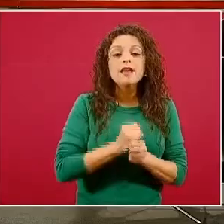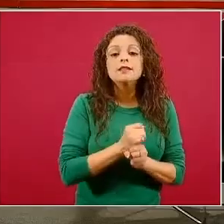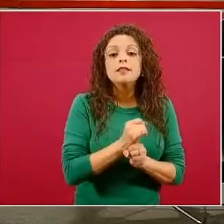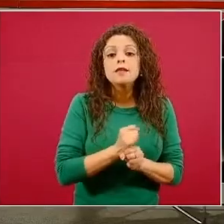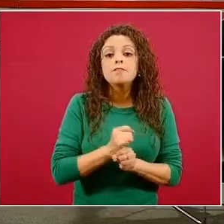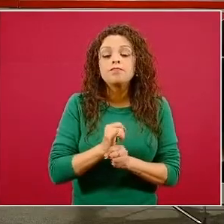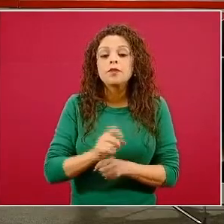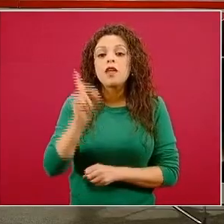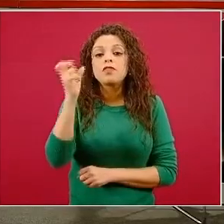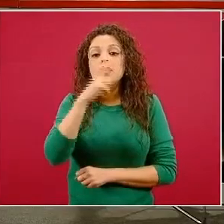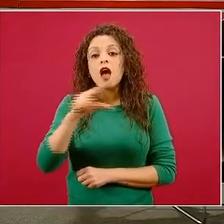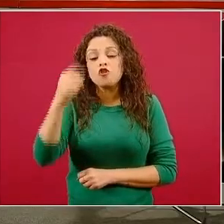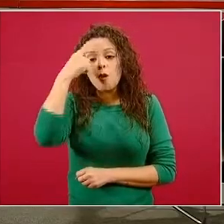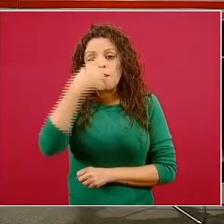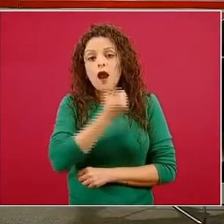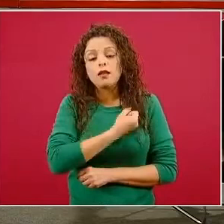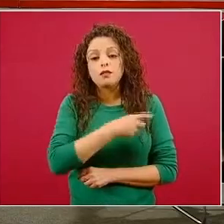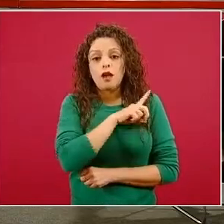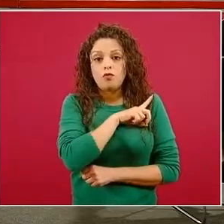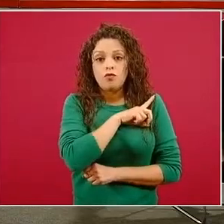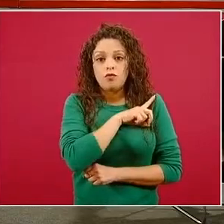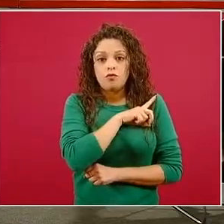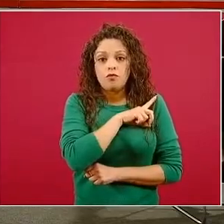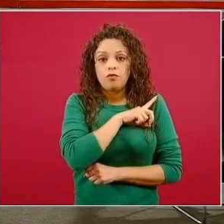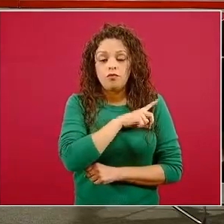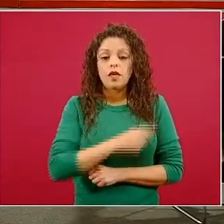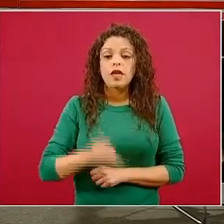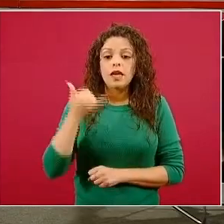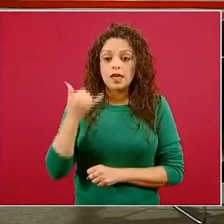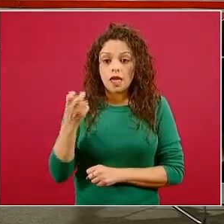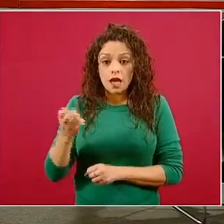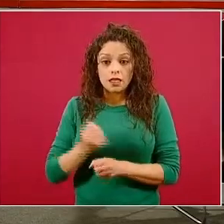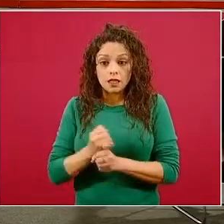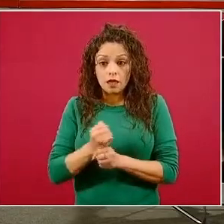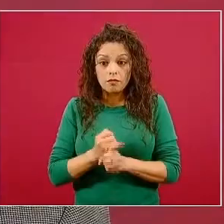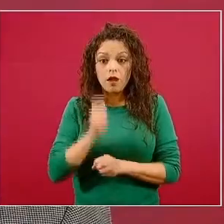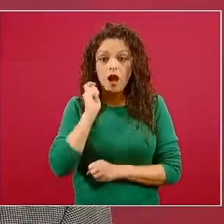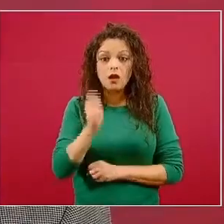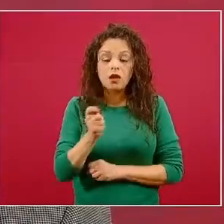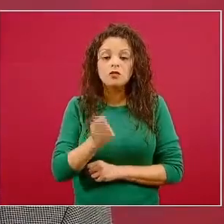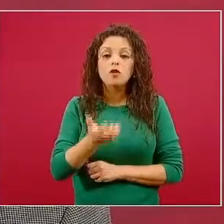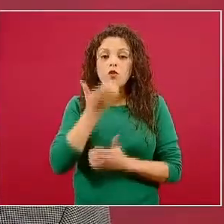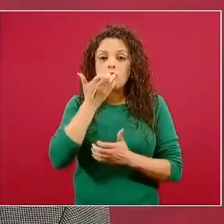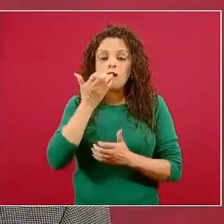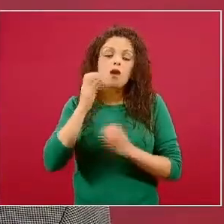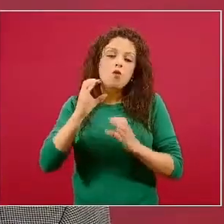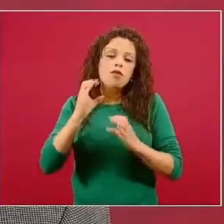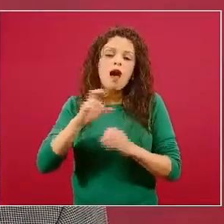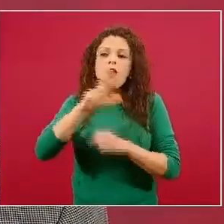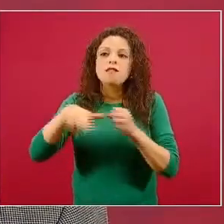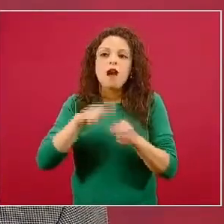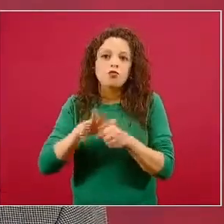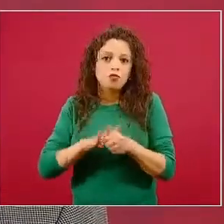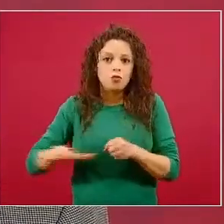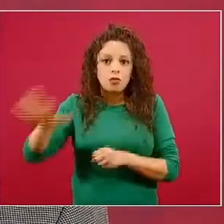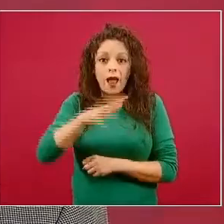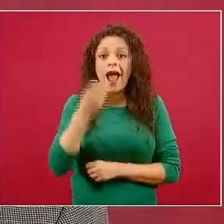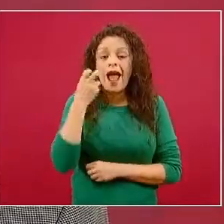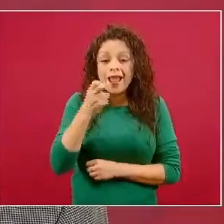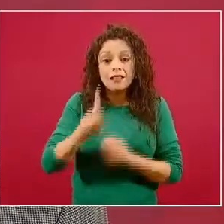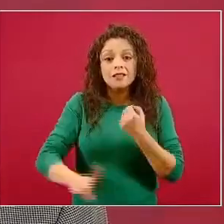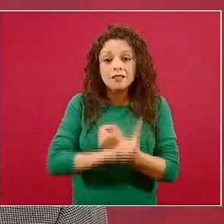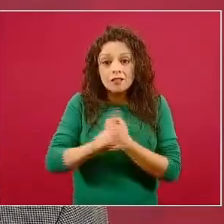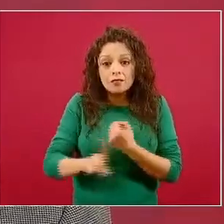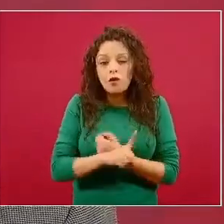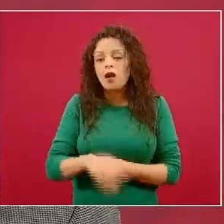investigación de daños a la salud y la investigación ambiental. El problema, por lo tanto, permanece todavía como una